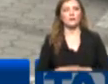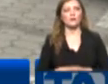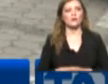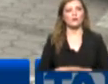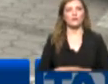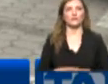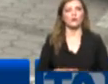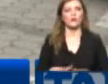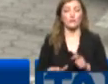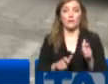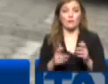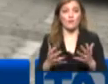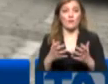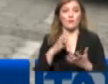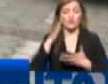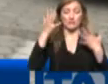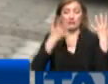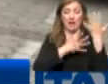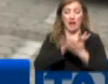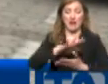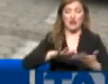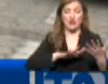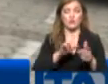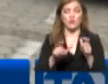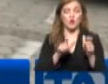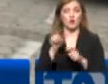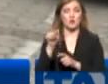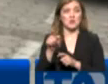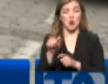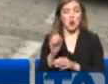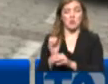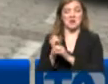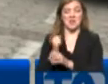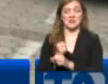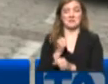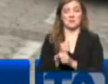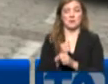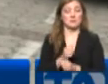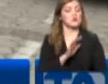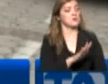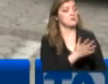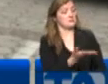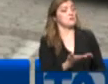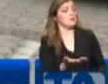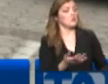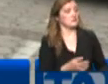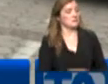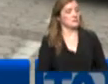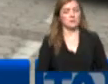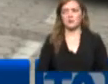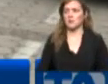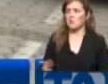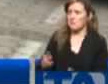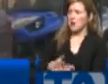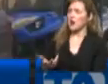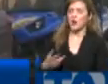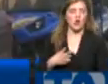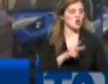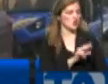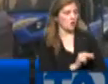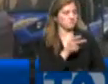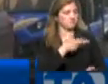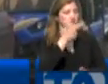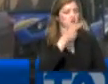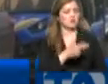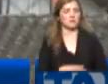son los que causan este caos, pero aquí están explotando a la gente que están trabajando allá, amenazándoles, matándoles cuando no les quieren pagar los trabajadores. Desde